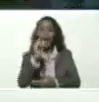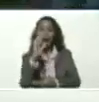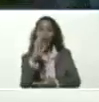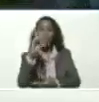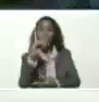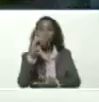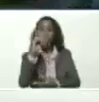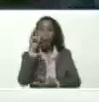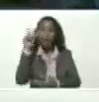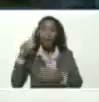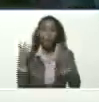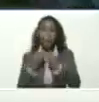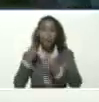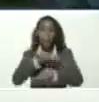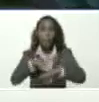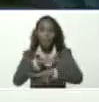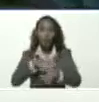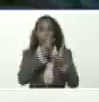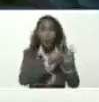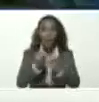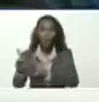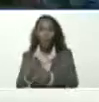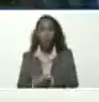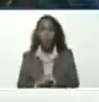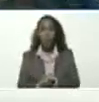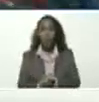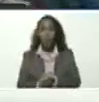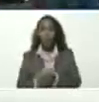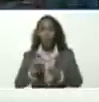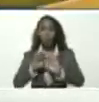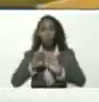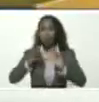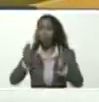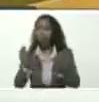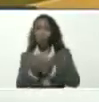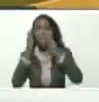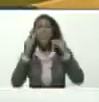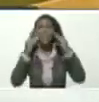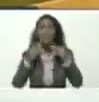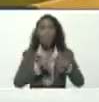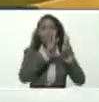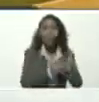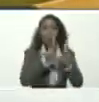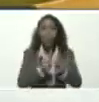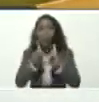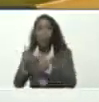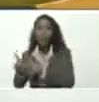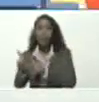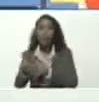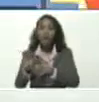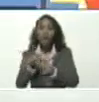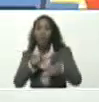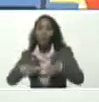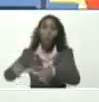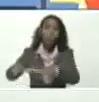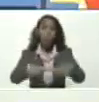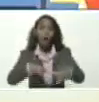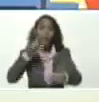compañero ministro de planificación, un geógrafo, experto en planificación, el